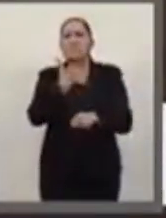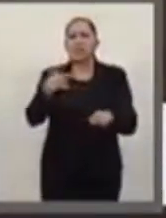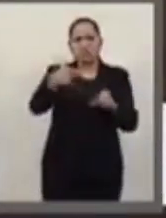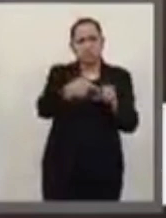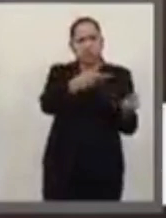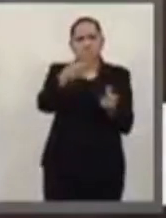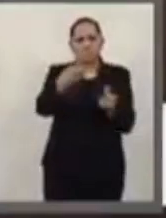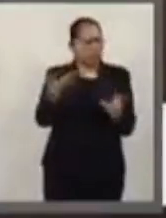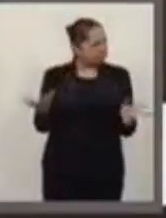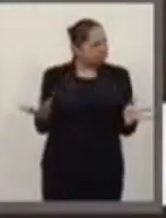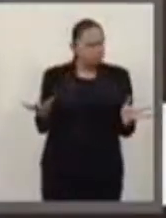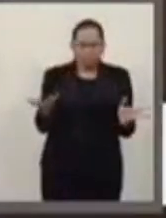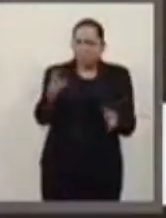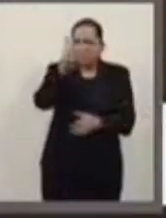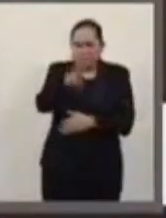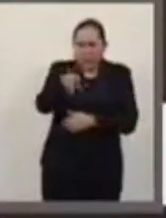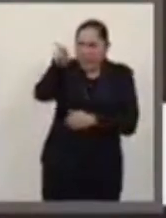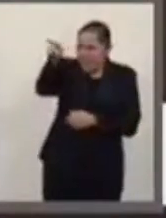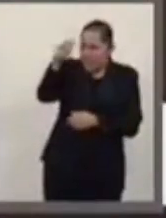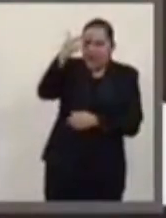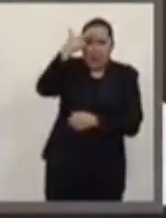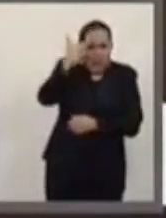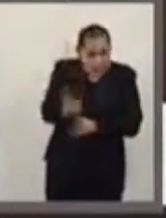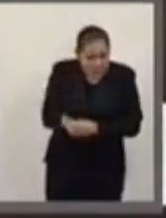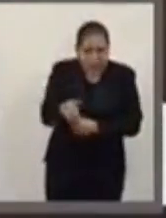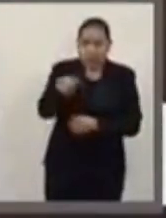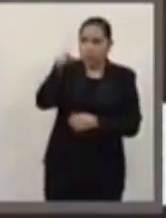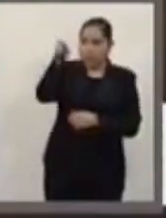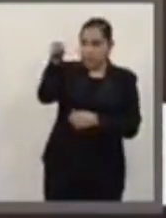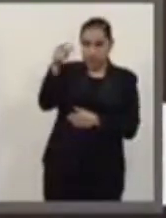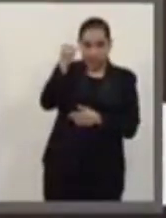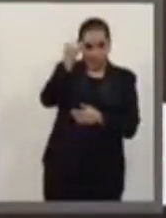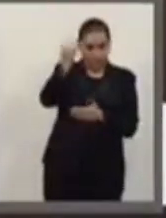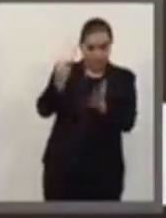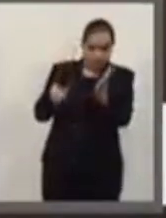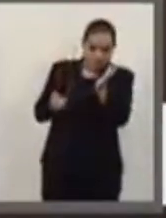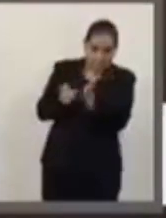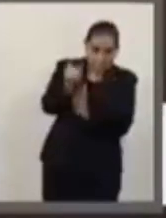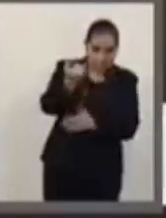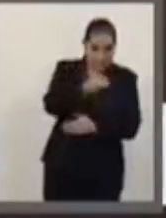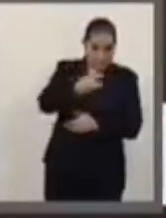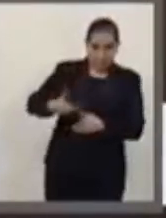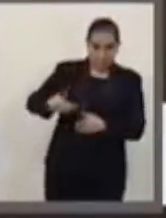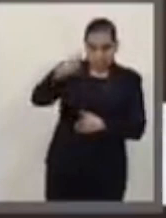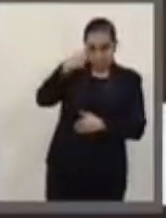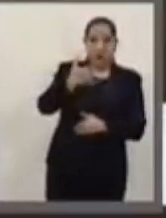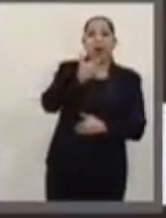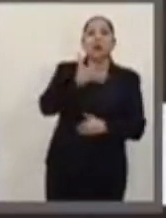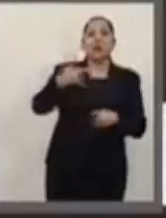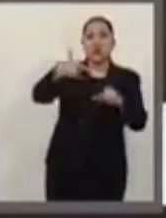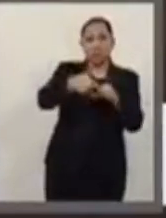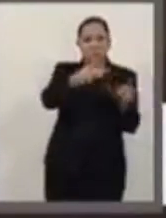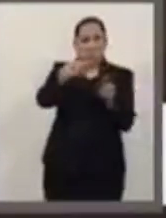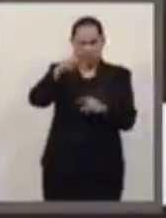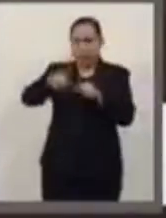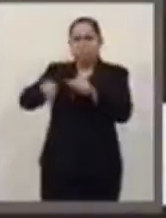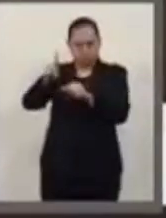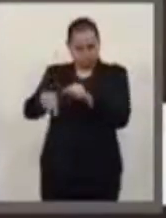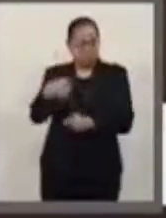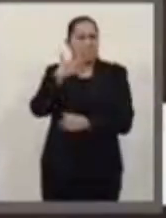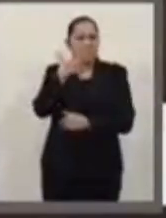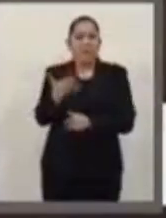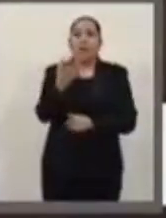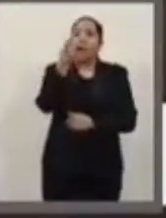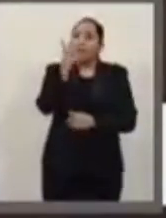el respaldo de la ciudadanía, pero no nos lleva a ningún resultado positivo cuando se cree que solo